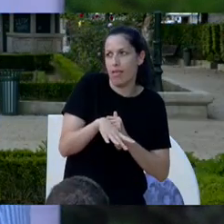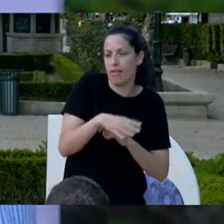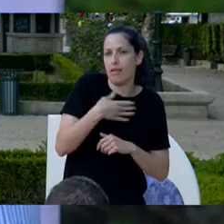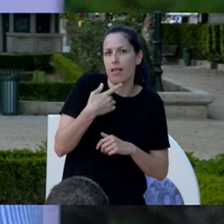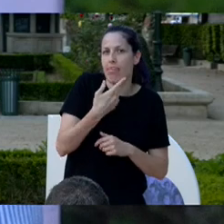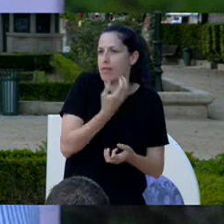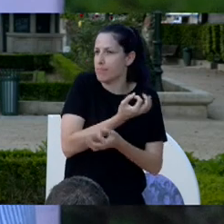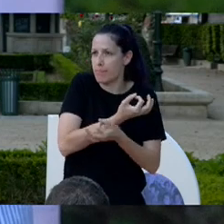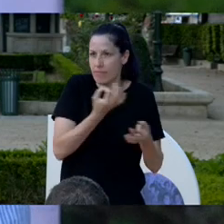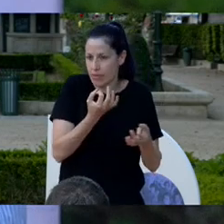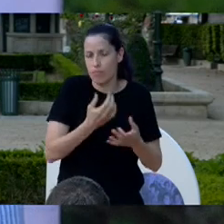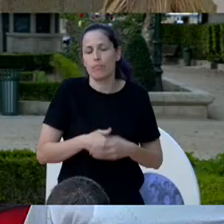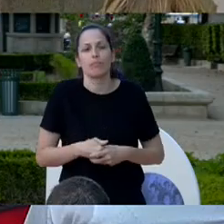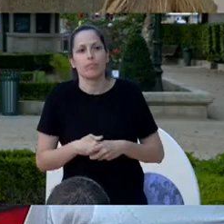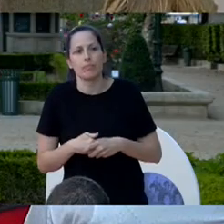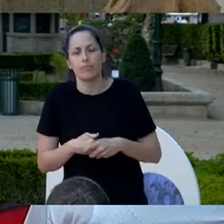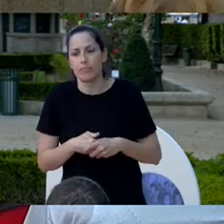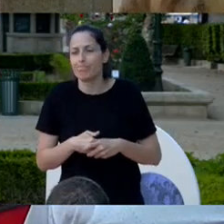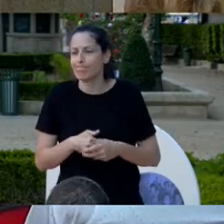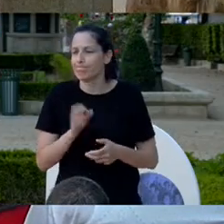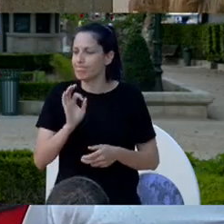desde distintas posturas. Efectivamente,